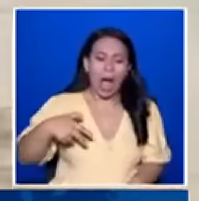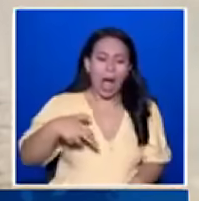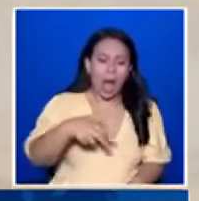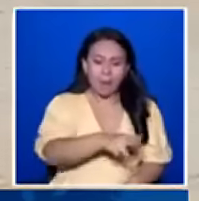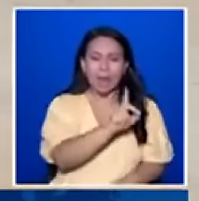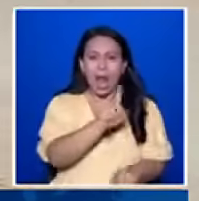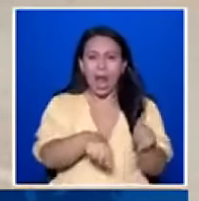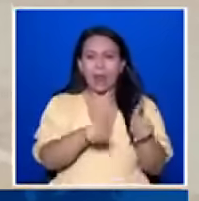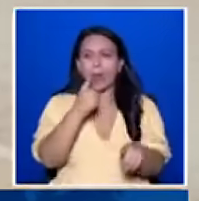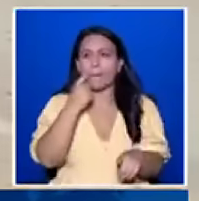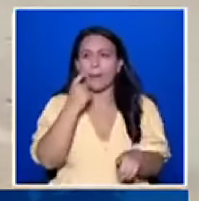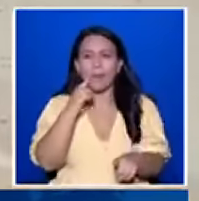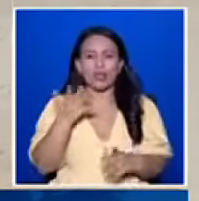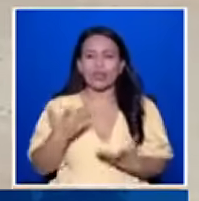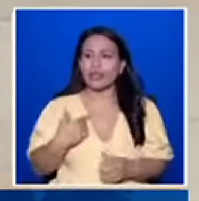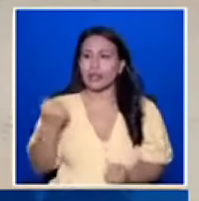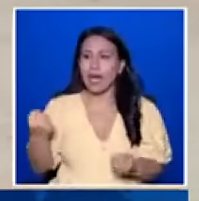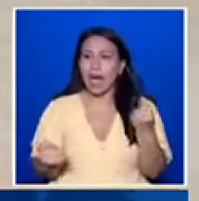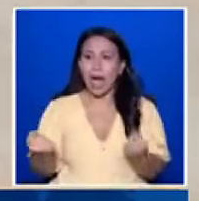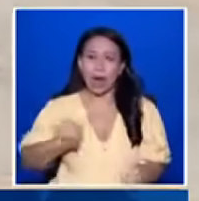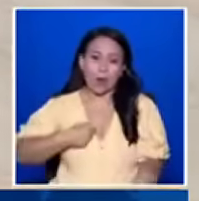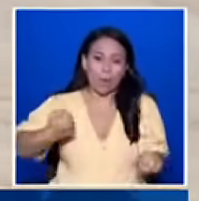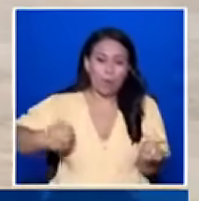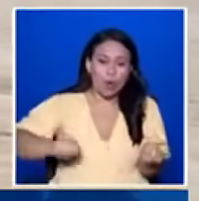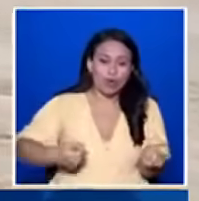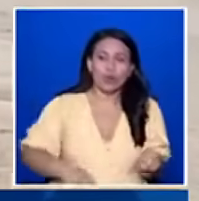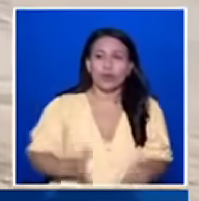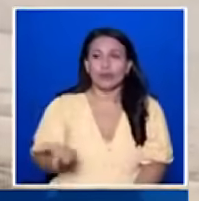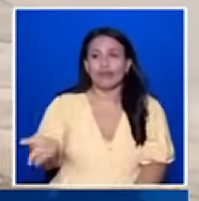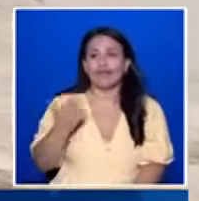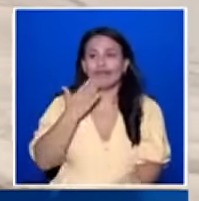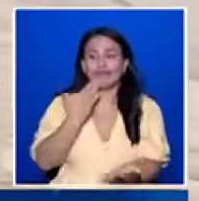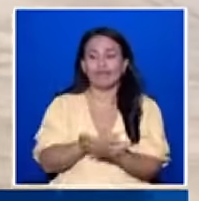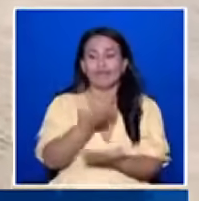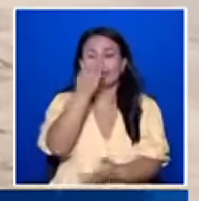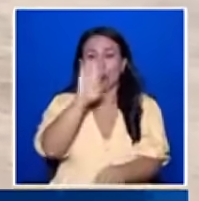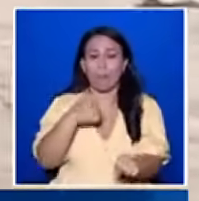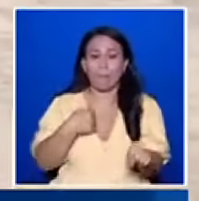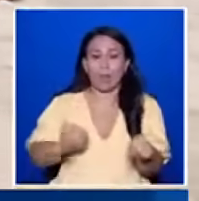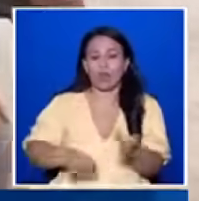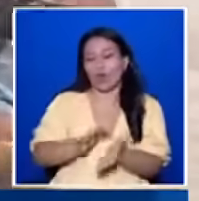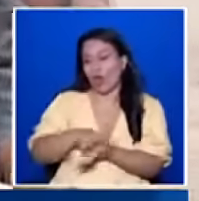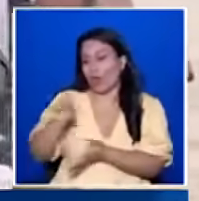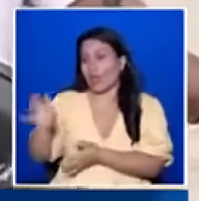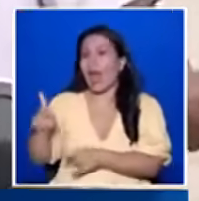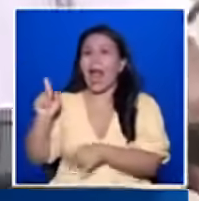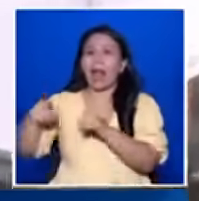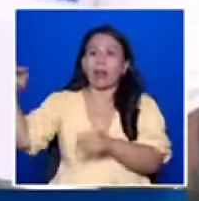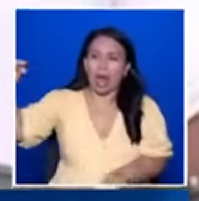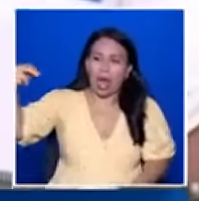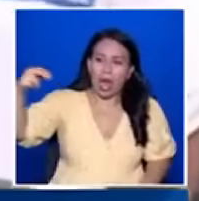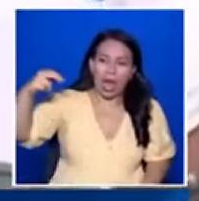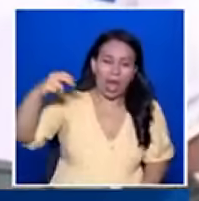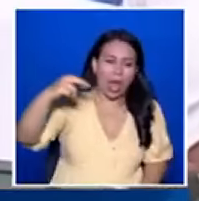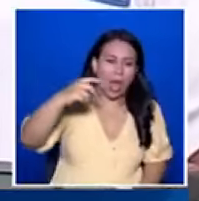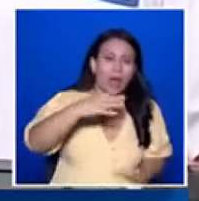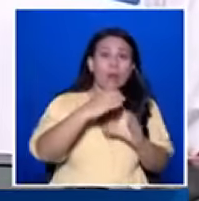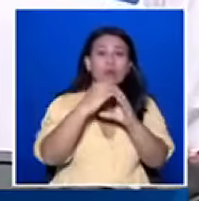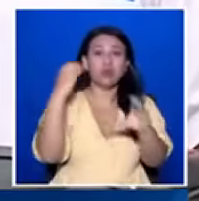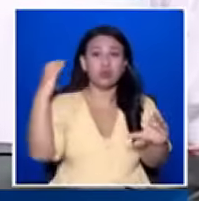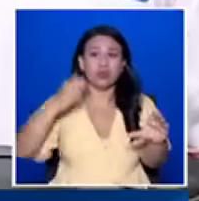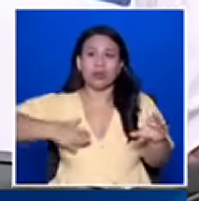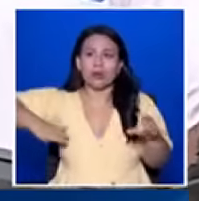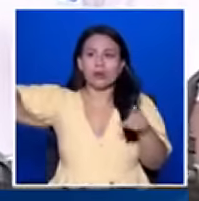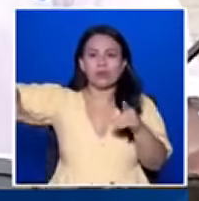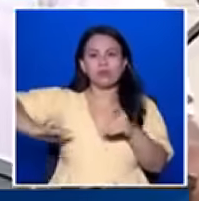padres de familia que no tienen un medio de transporte como nosotros, gracias a Dios. Y ellos tienen que coger y caminar por el filo. A veces estos colectiveros tampoco